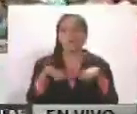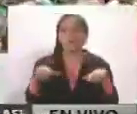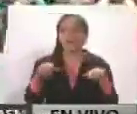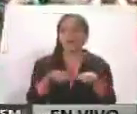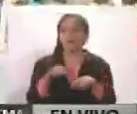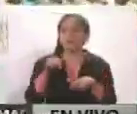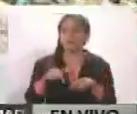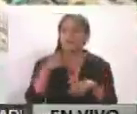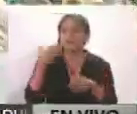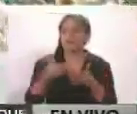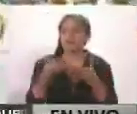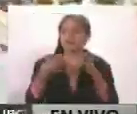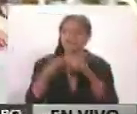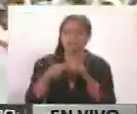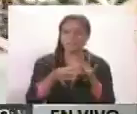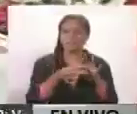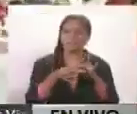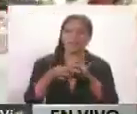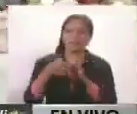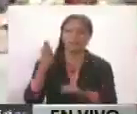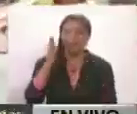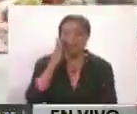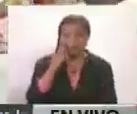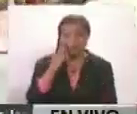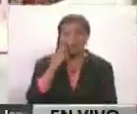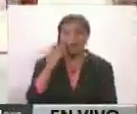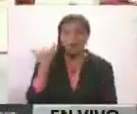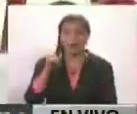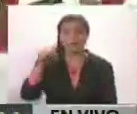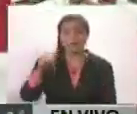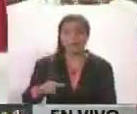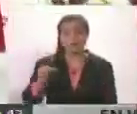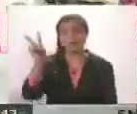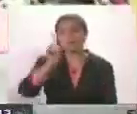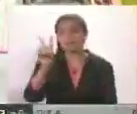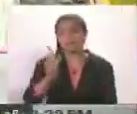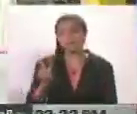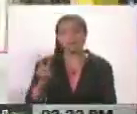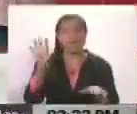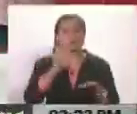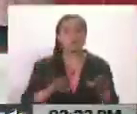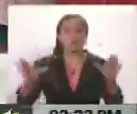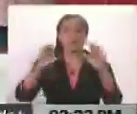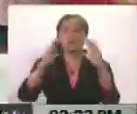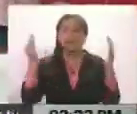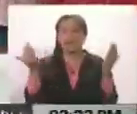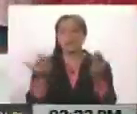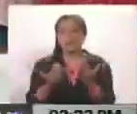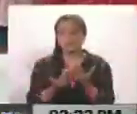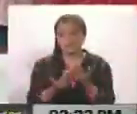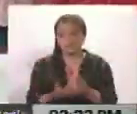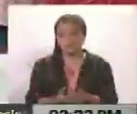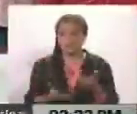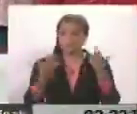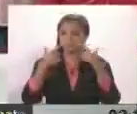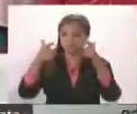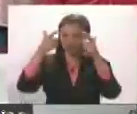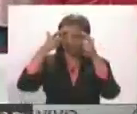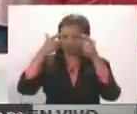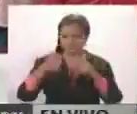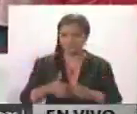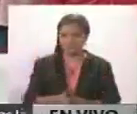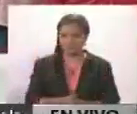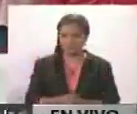da el reconocimiento que tiene hoy Venezuela en el mundo, el comandante Hugo Chávez,